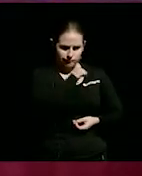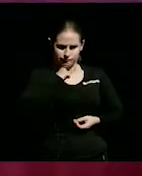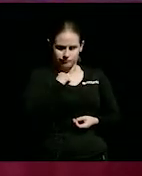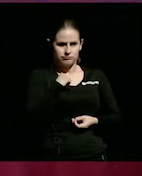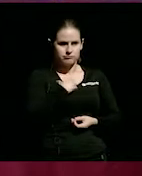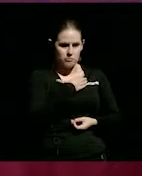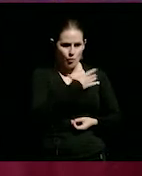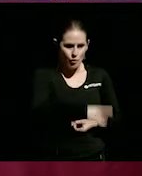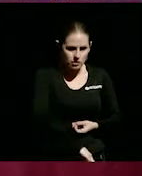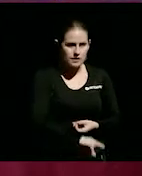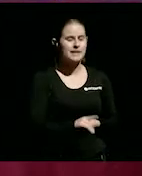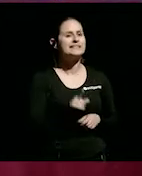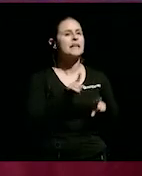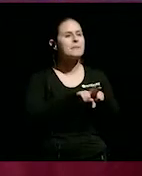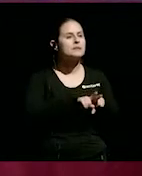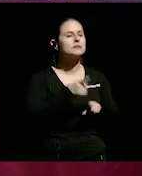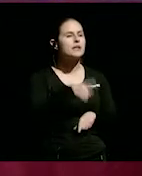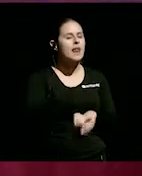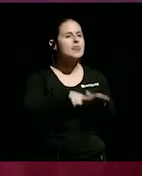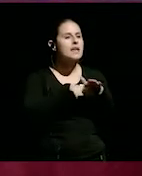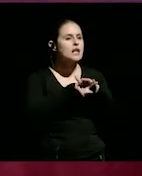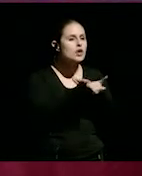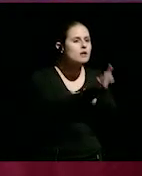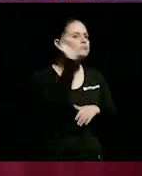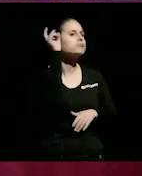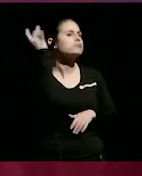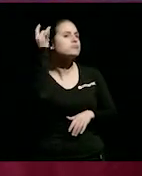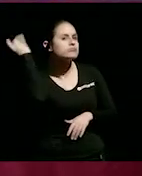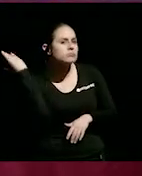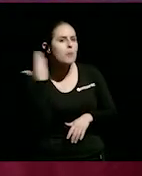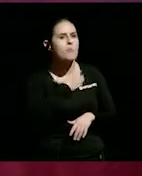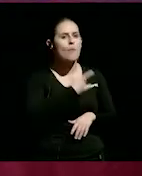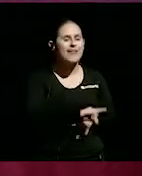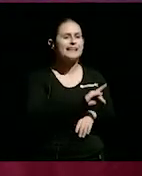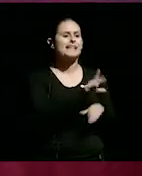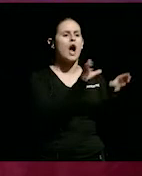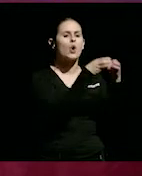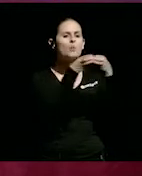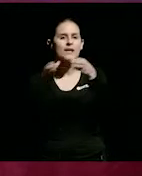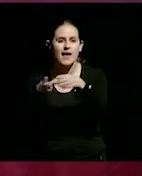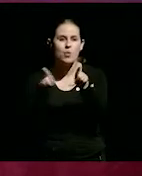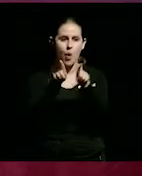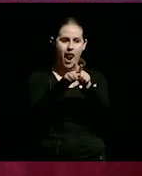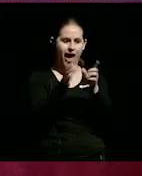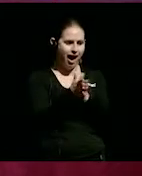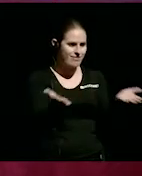pueden desarrollar y crear. Las comunidades son vectores activos.